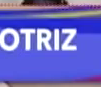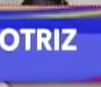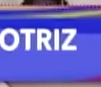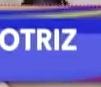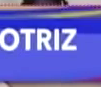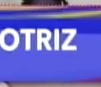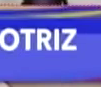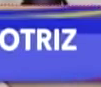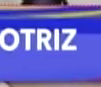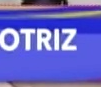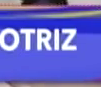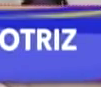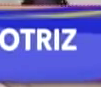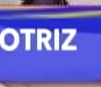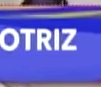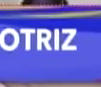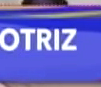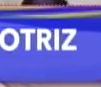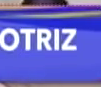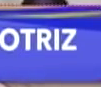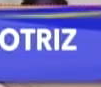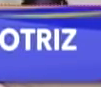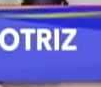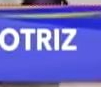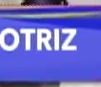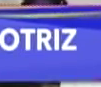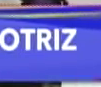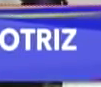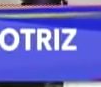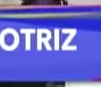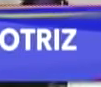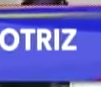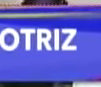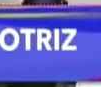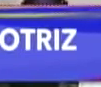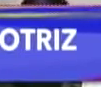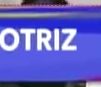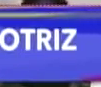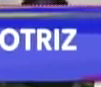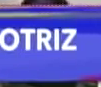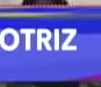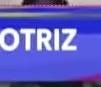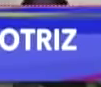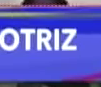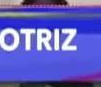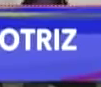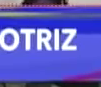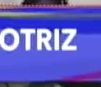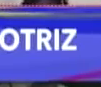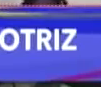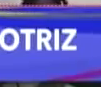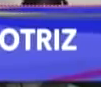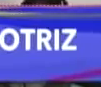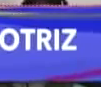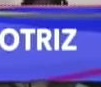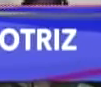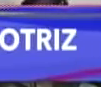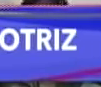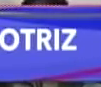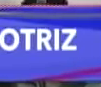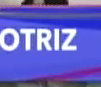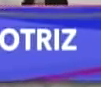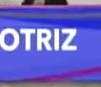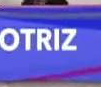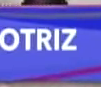va a permitir combatir esa guerra económica de esa derecha